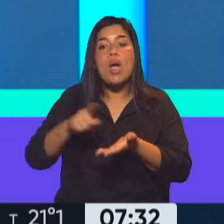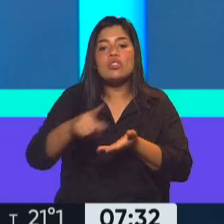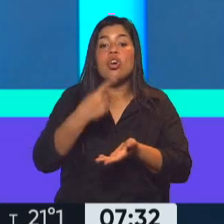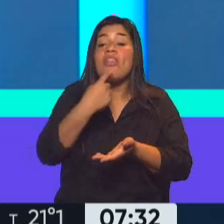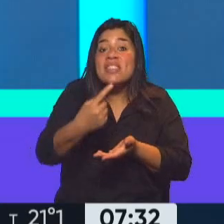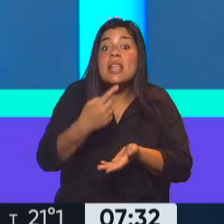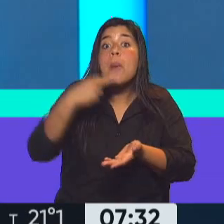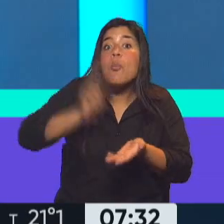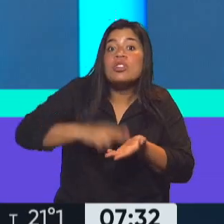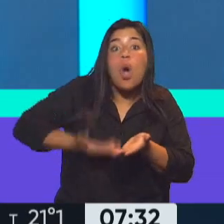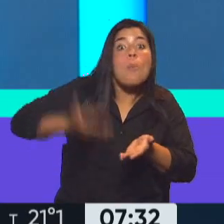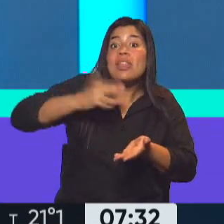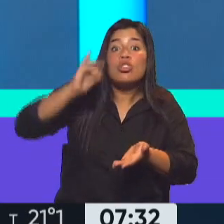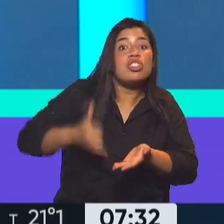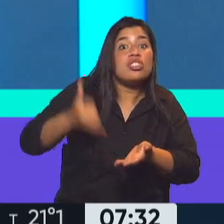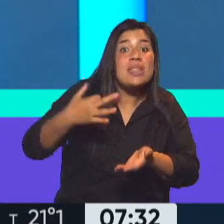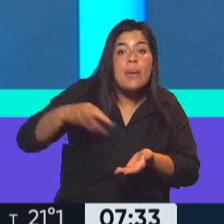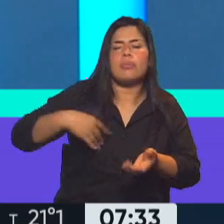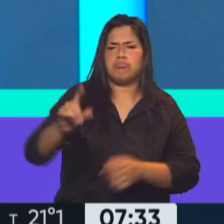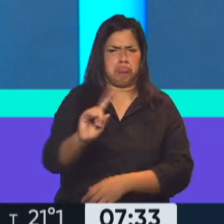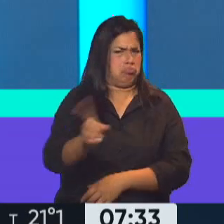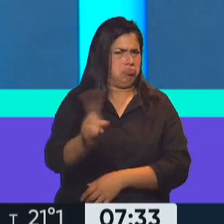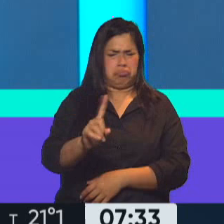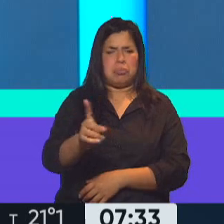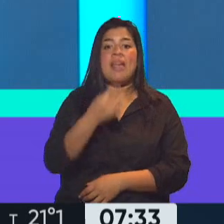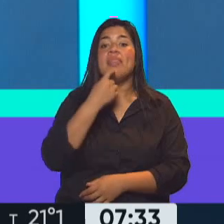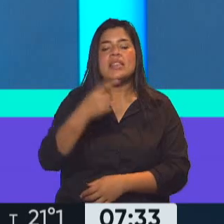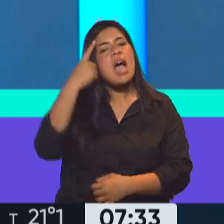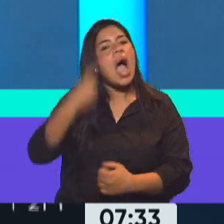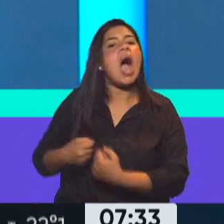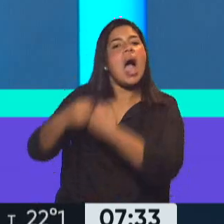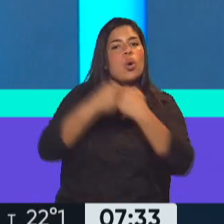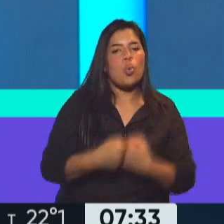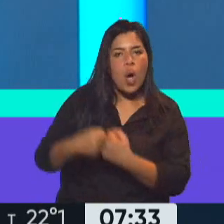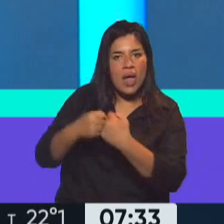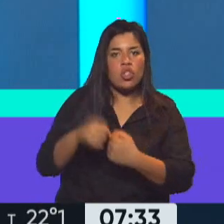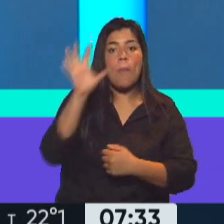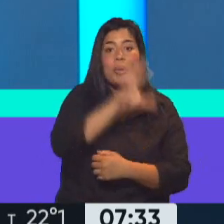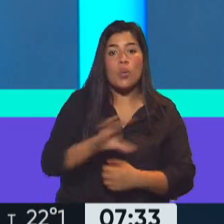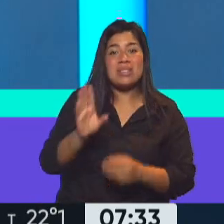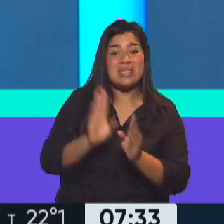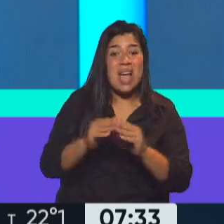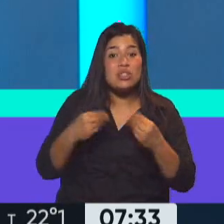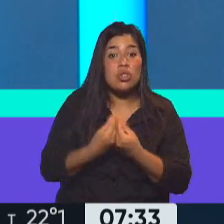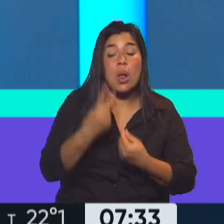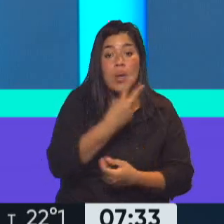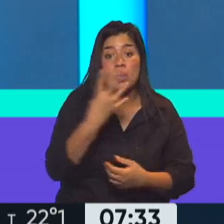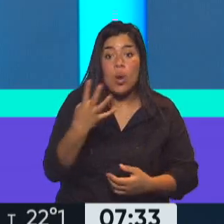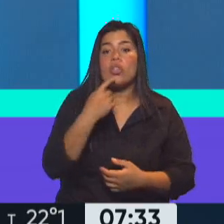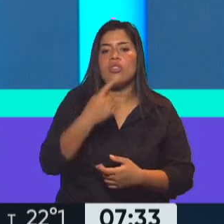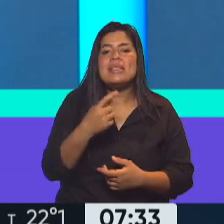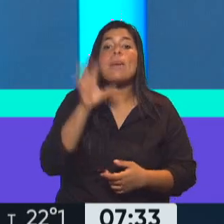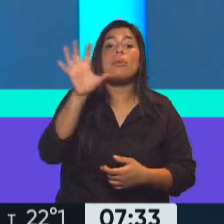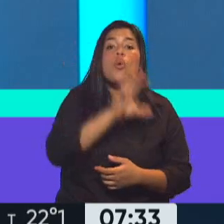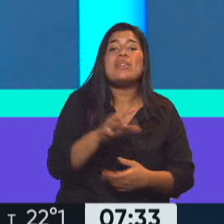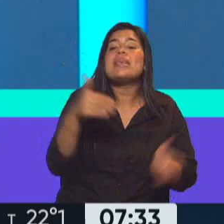Es un consenso general entre las 24 jurisdicciones para darle a las provincias la potestad, en el caso de que